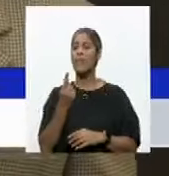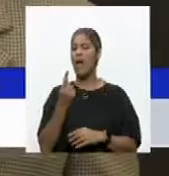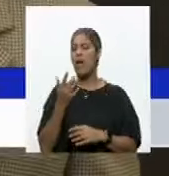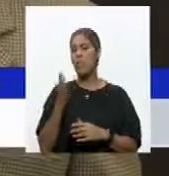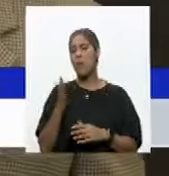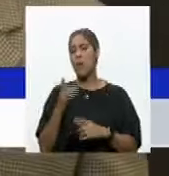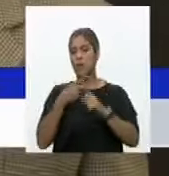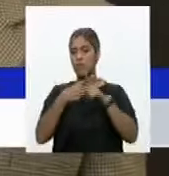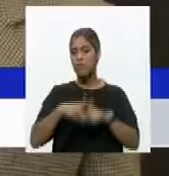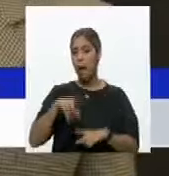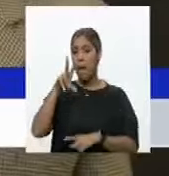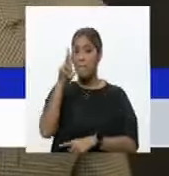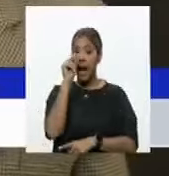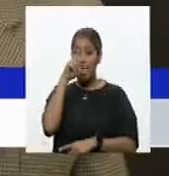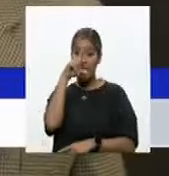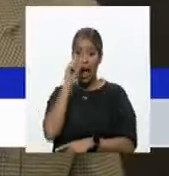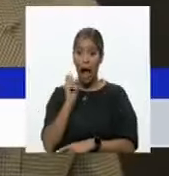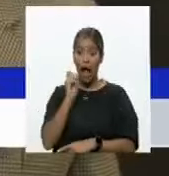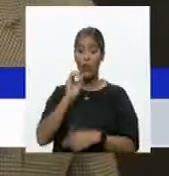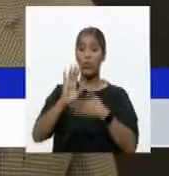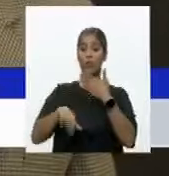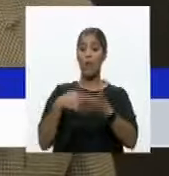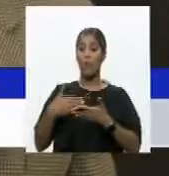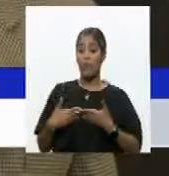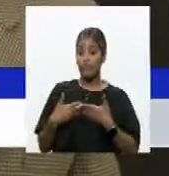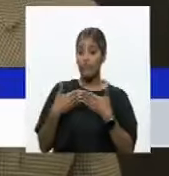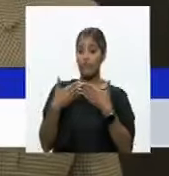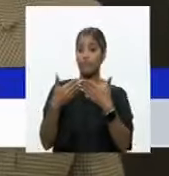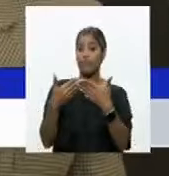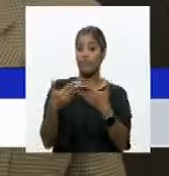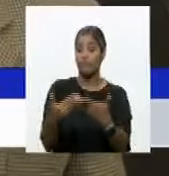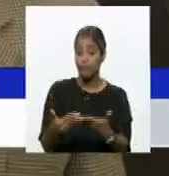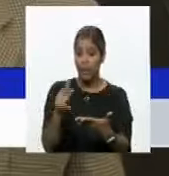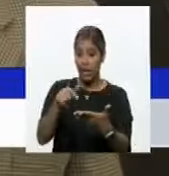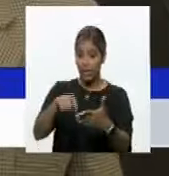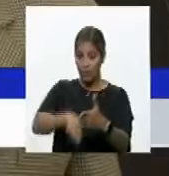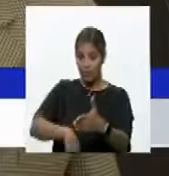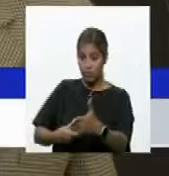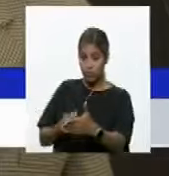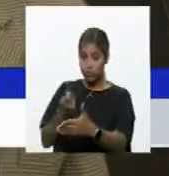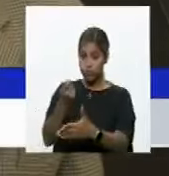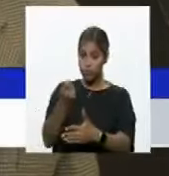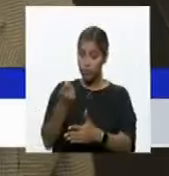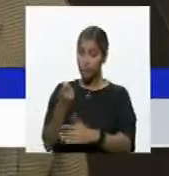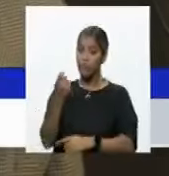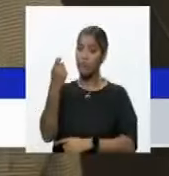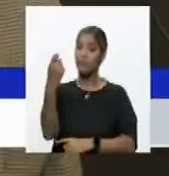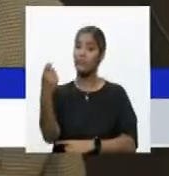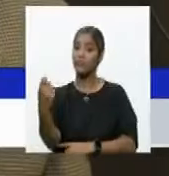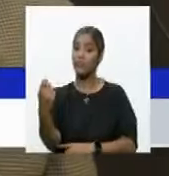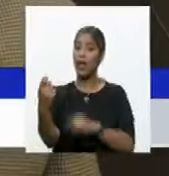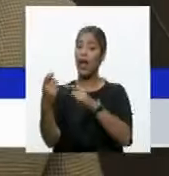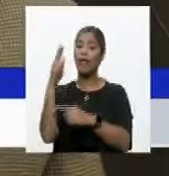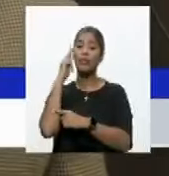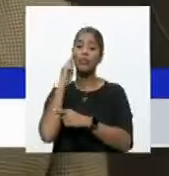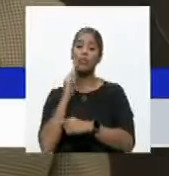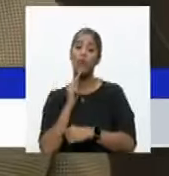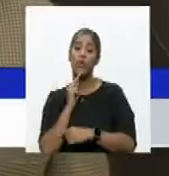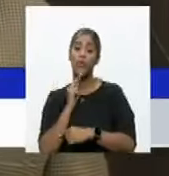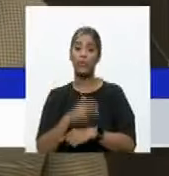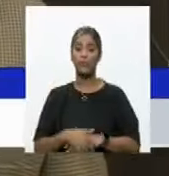Y ese momento del regalo, de ese obsequio, de esa espada de nuestro libertador, a nuestro libertador Simón